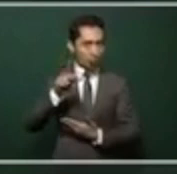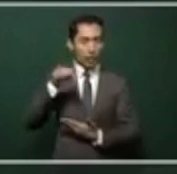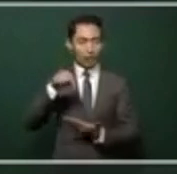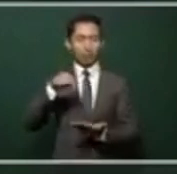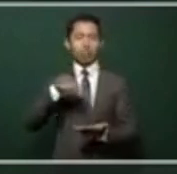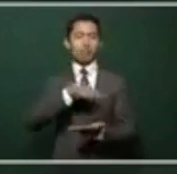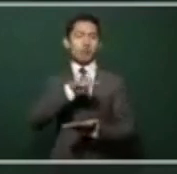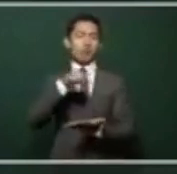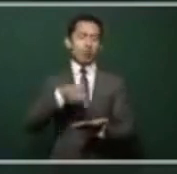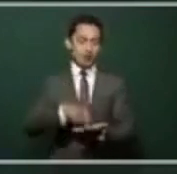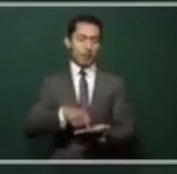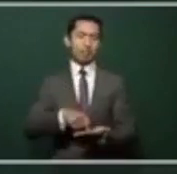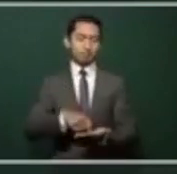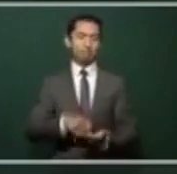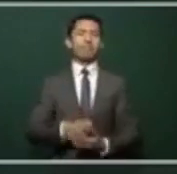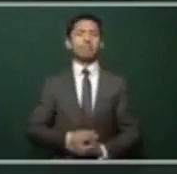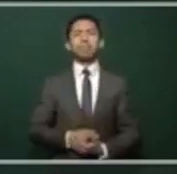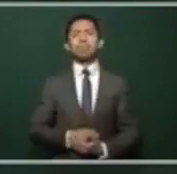centro de